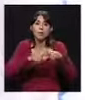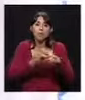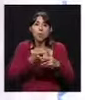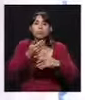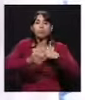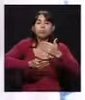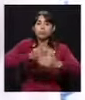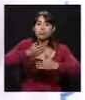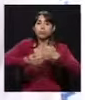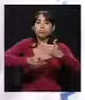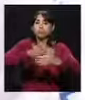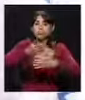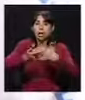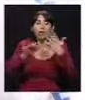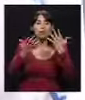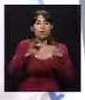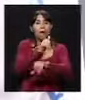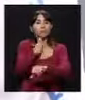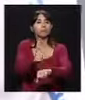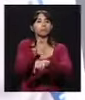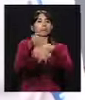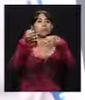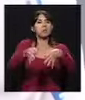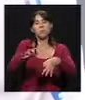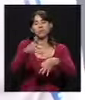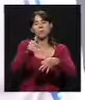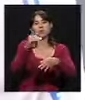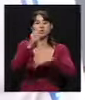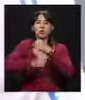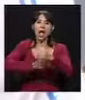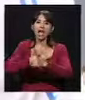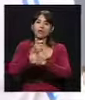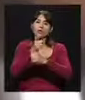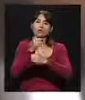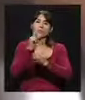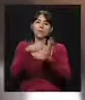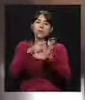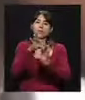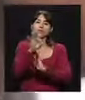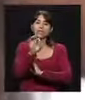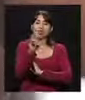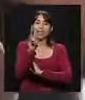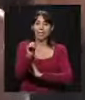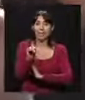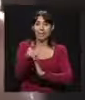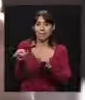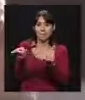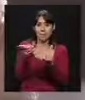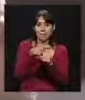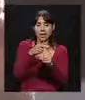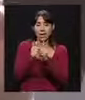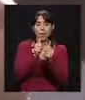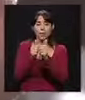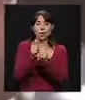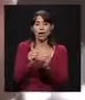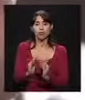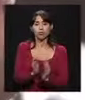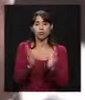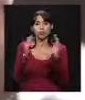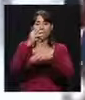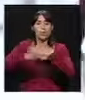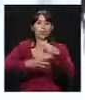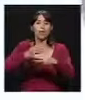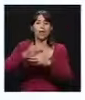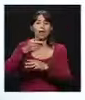en centroamérica para que todos los jugadores se encuentren en las mismas condiciones se les colocan unos parches en los ojos de los atletas con baja